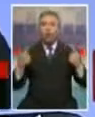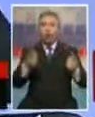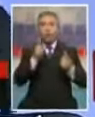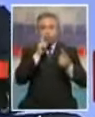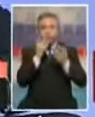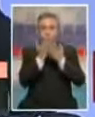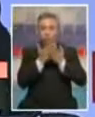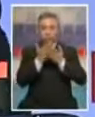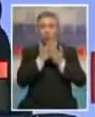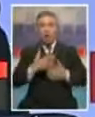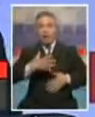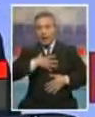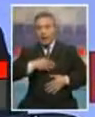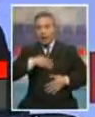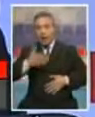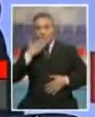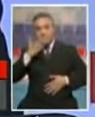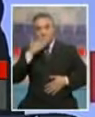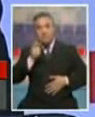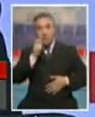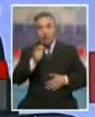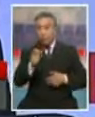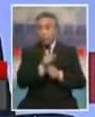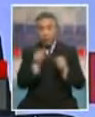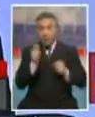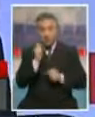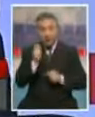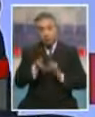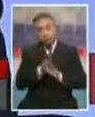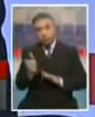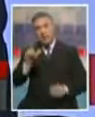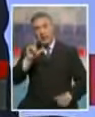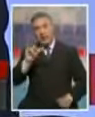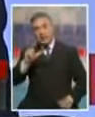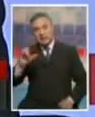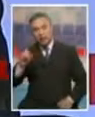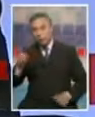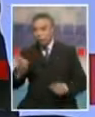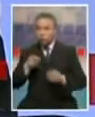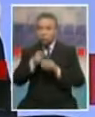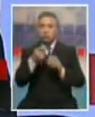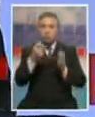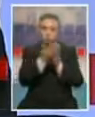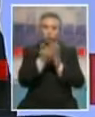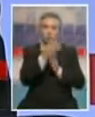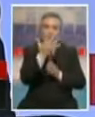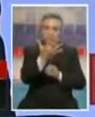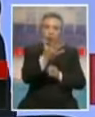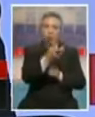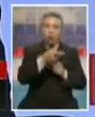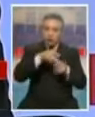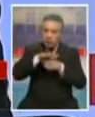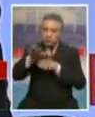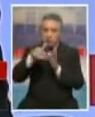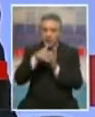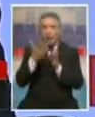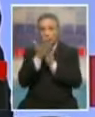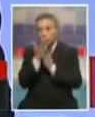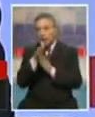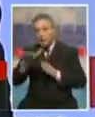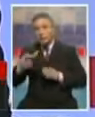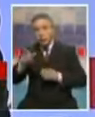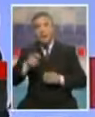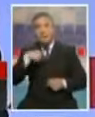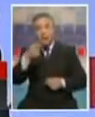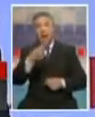nuestros hijos según la capacidad de pago. El que no puede pagar va a un liceo, el que puede pagar 5 lucas va a estudiar con los de 5 lucas, el que puede pagar 15 lucas estudia con el de 15 lucas, el que